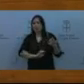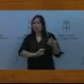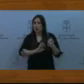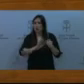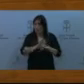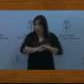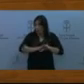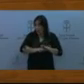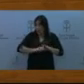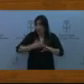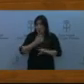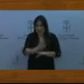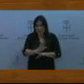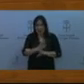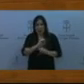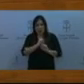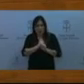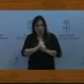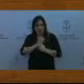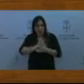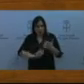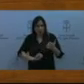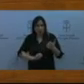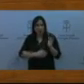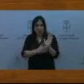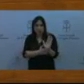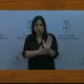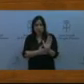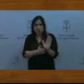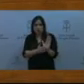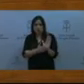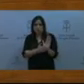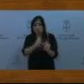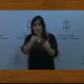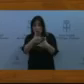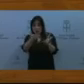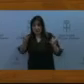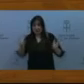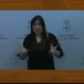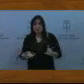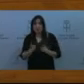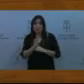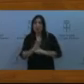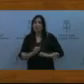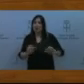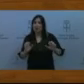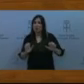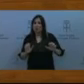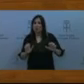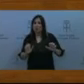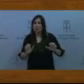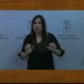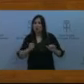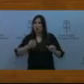los parlamentarios que formamos parte de la ponencia, hicimos bien nuestro trabajo.